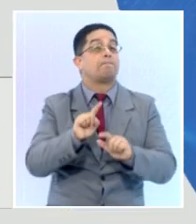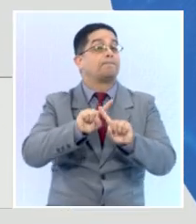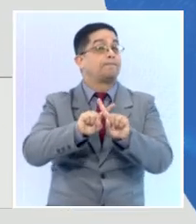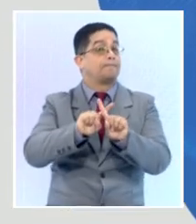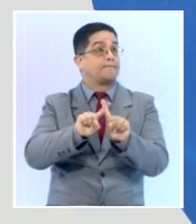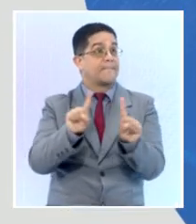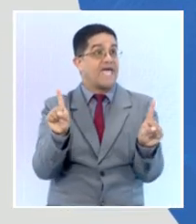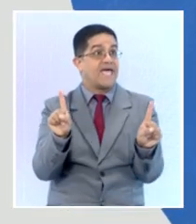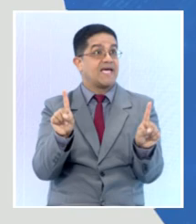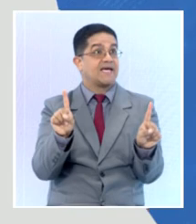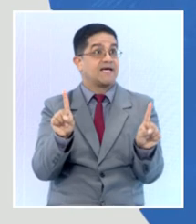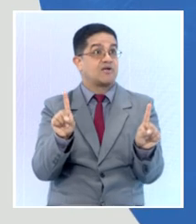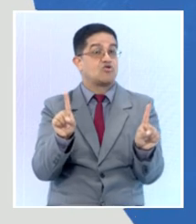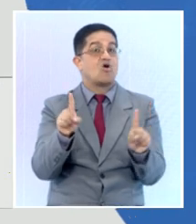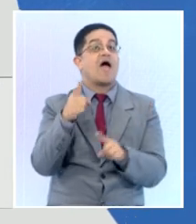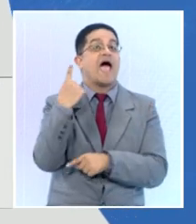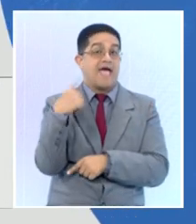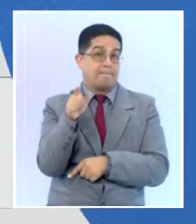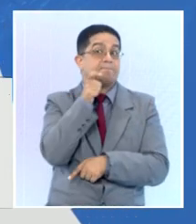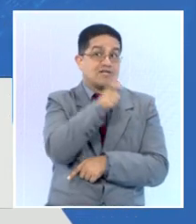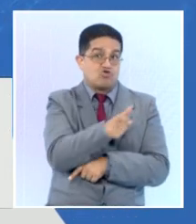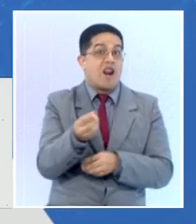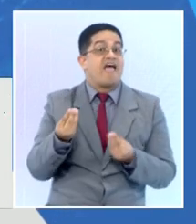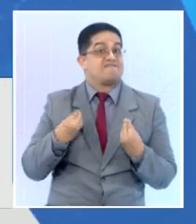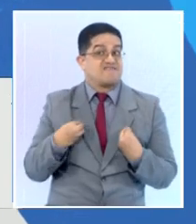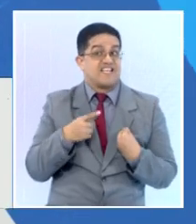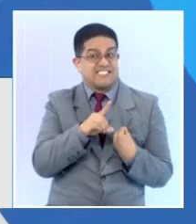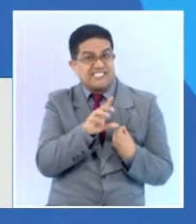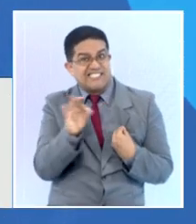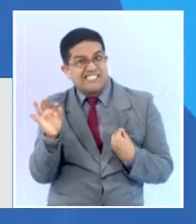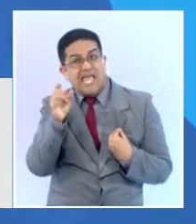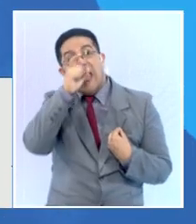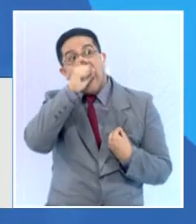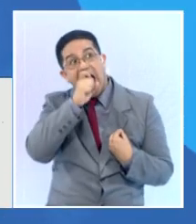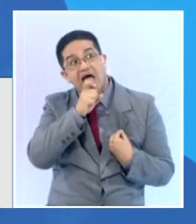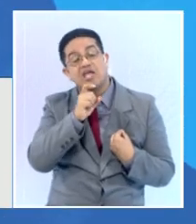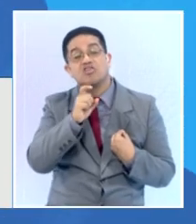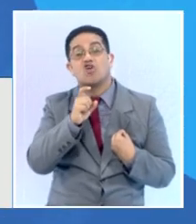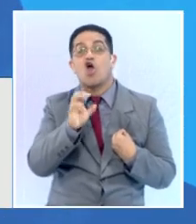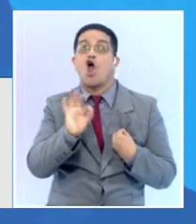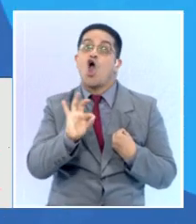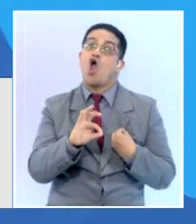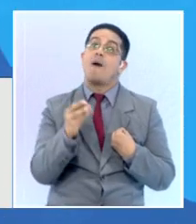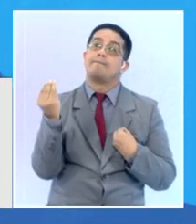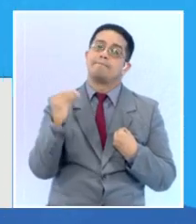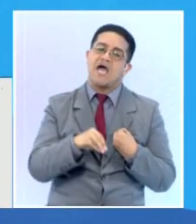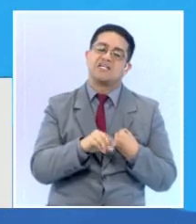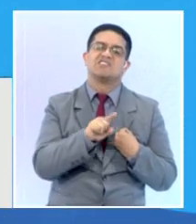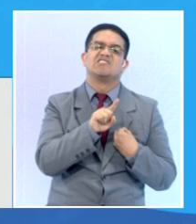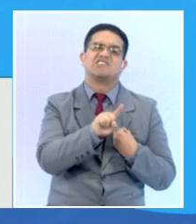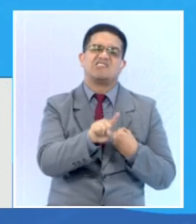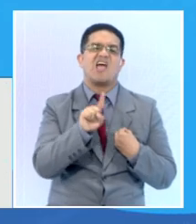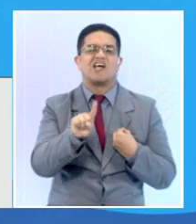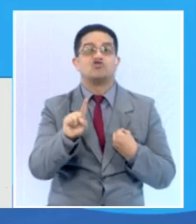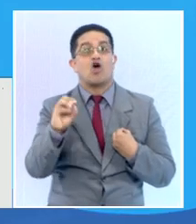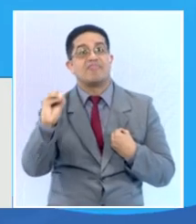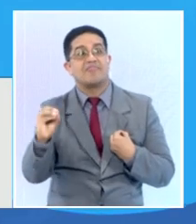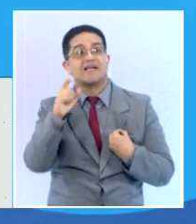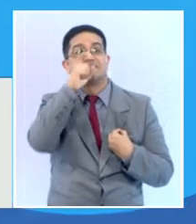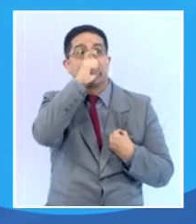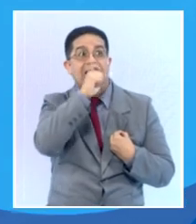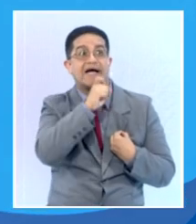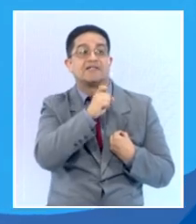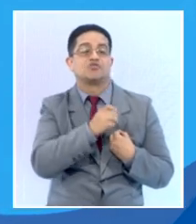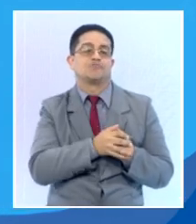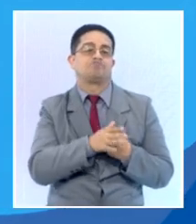embargo están los centenarios y los supercentenarios es decir aquellos que tienen 100 110 años por